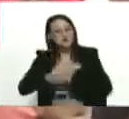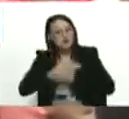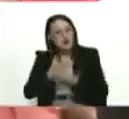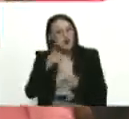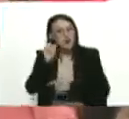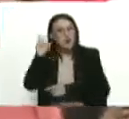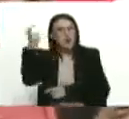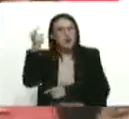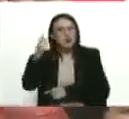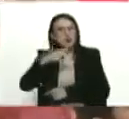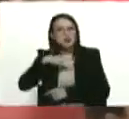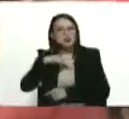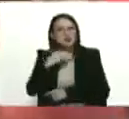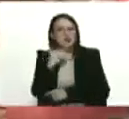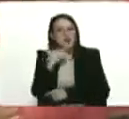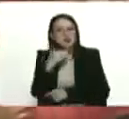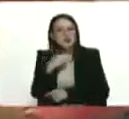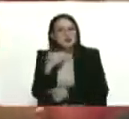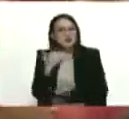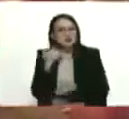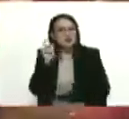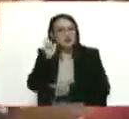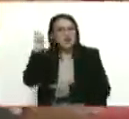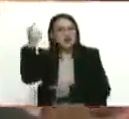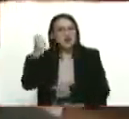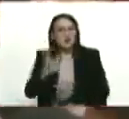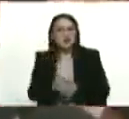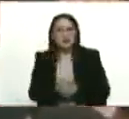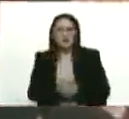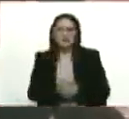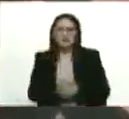Guárico, yo soy casi que guariqueño.